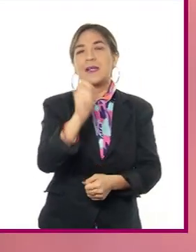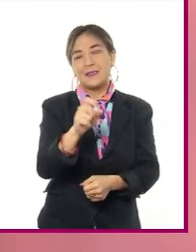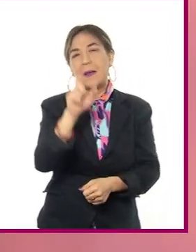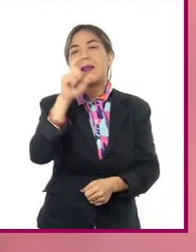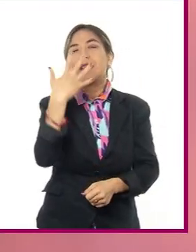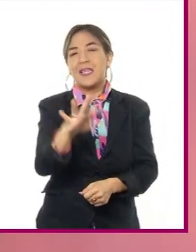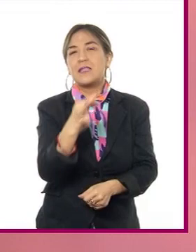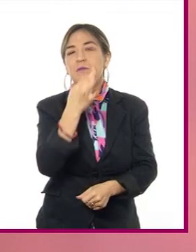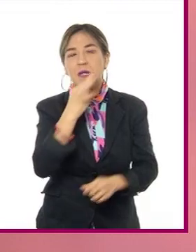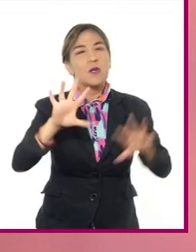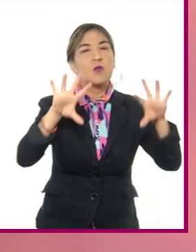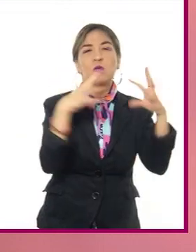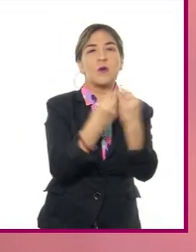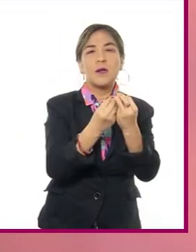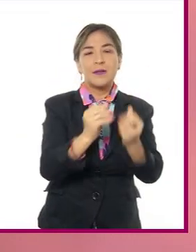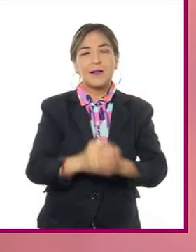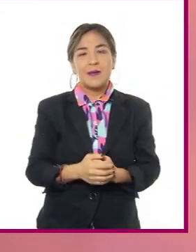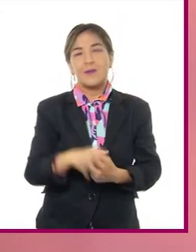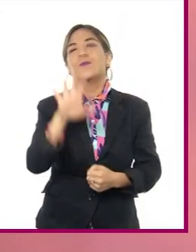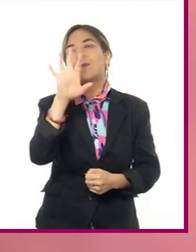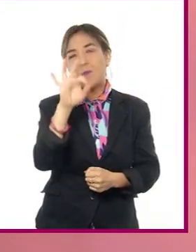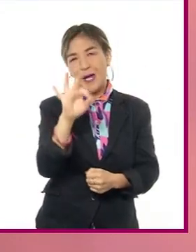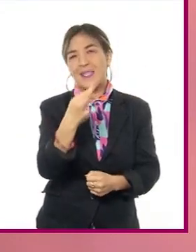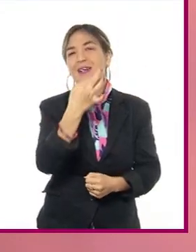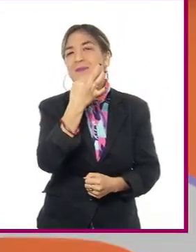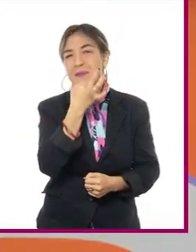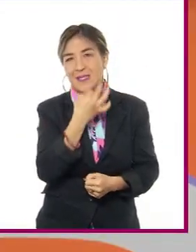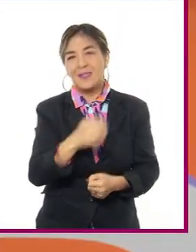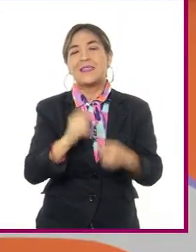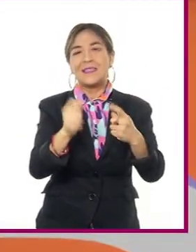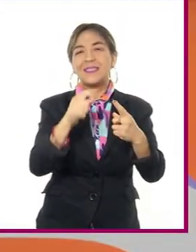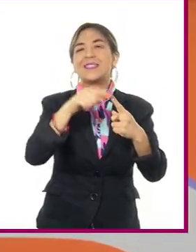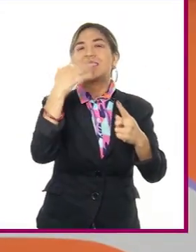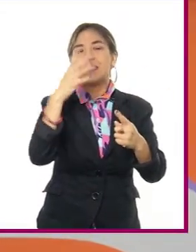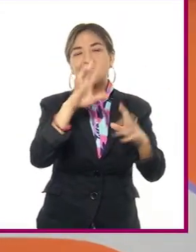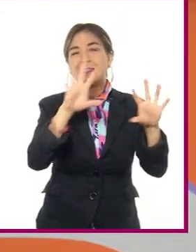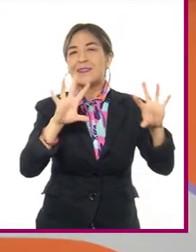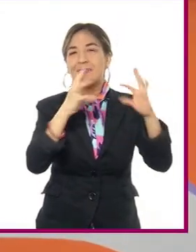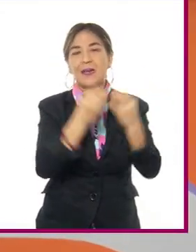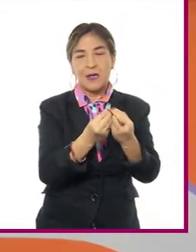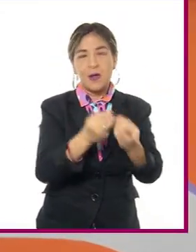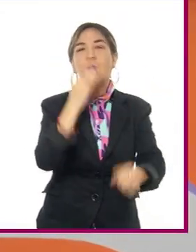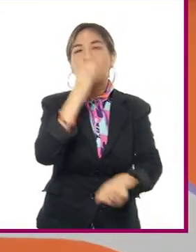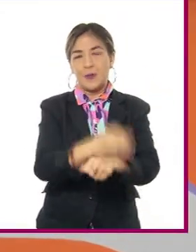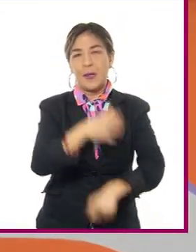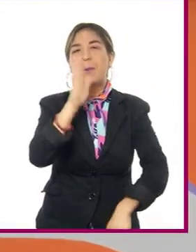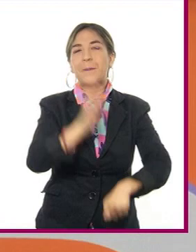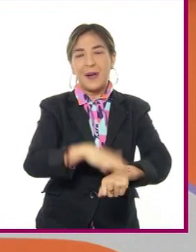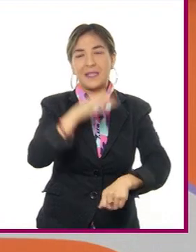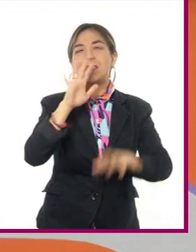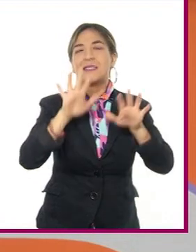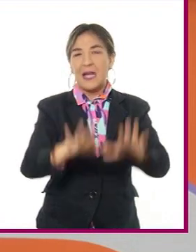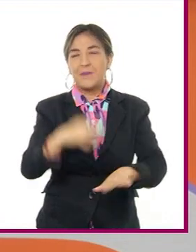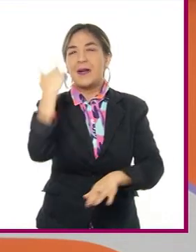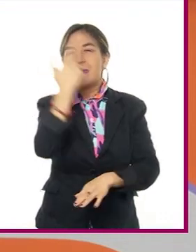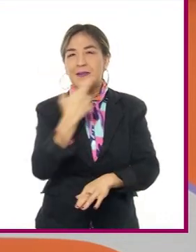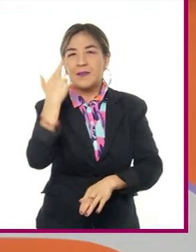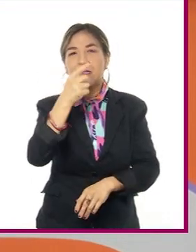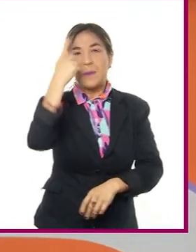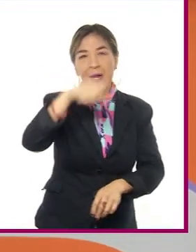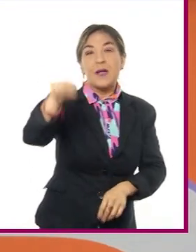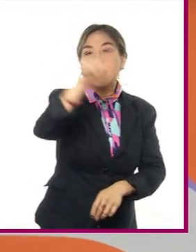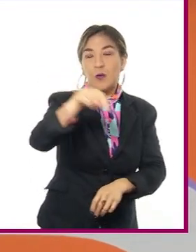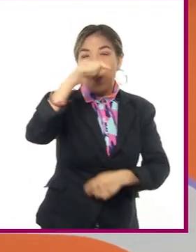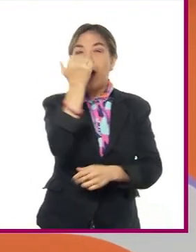total de 40 minutos. Vamos revisando con más calma para que nuestras alumnas